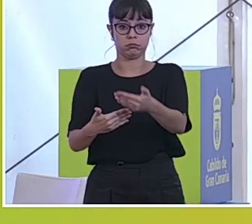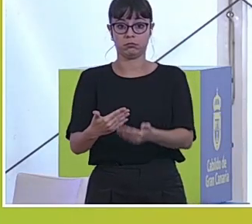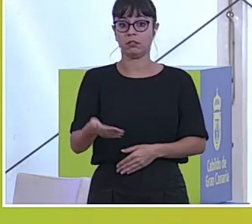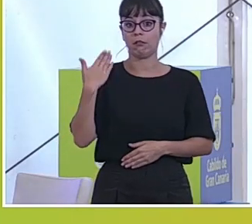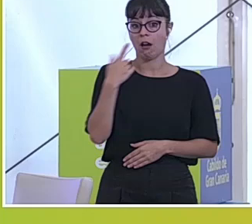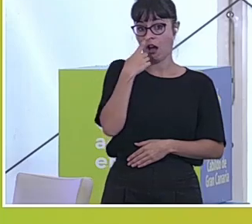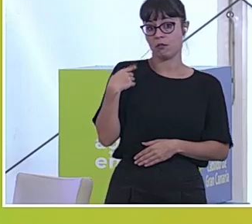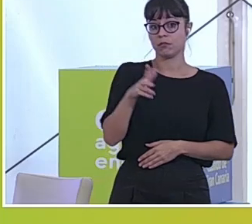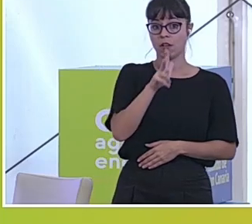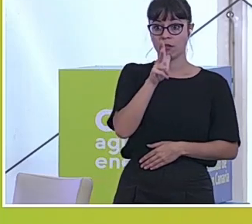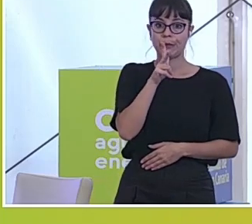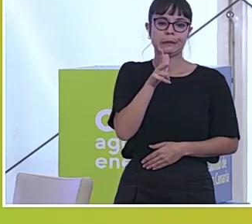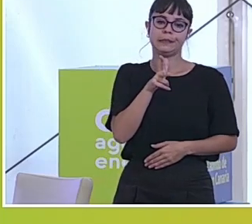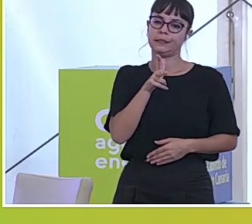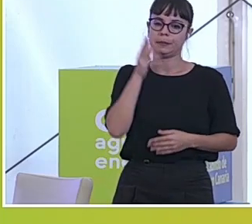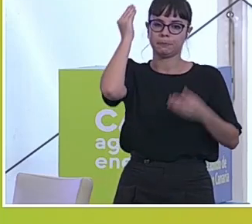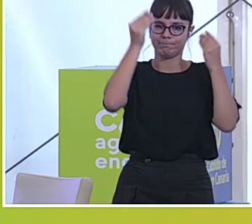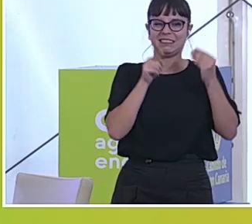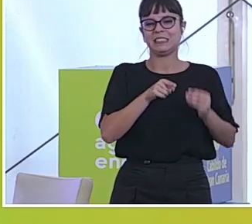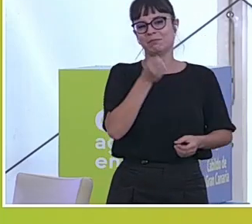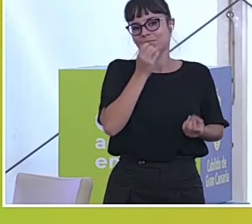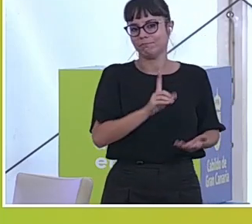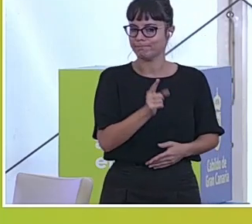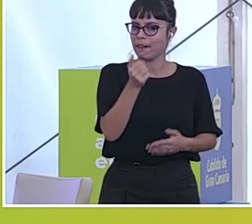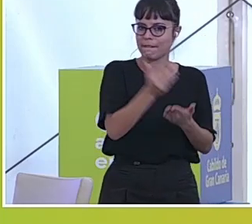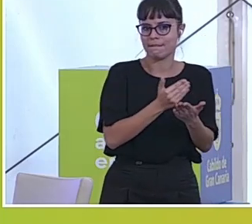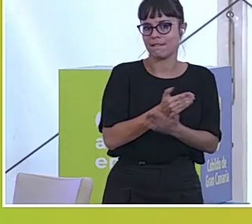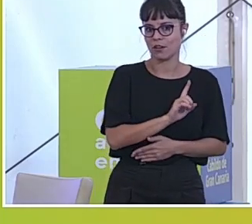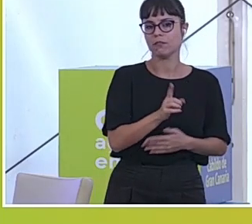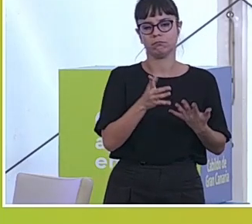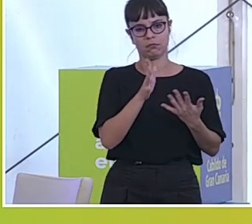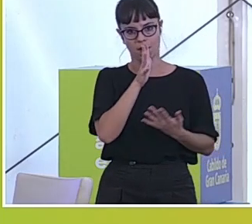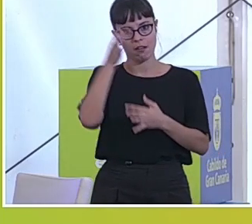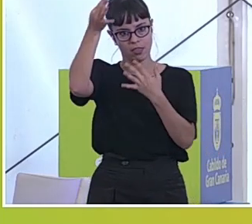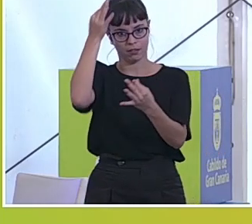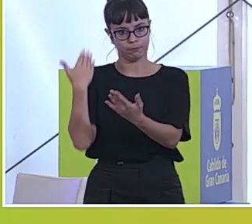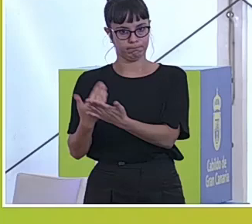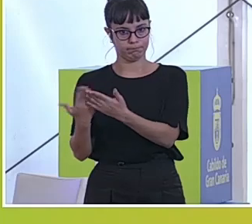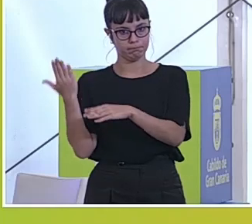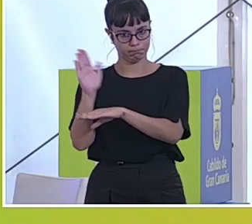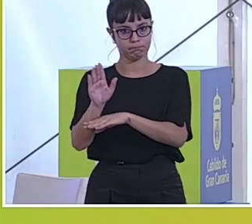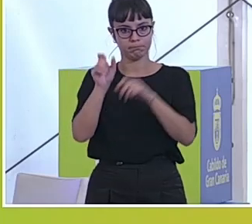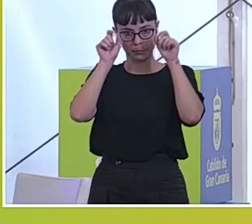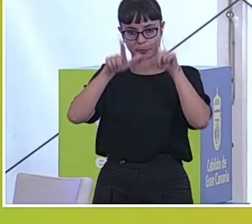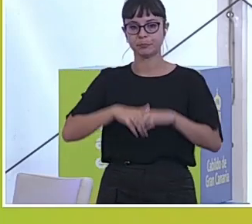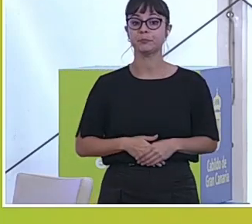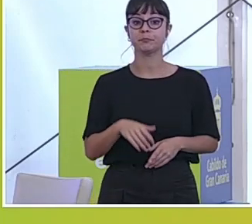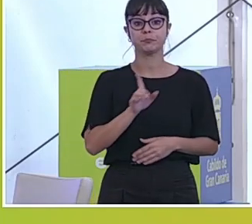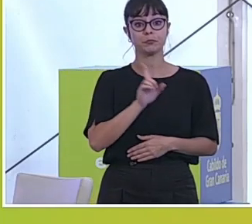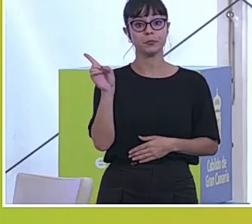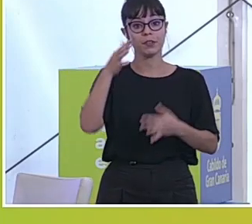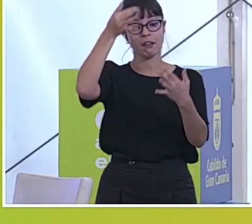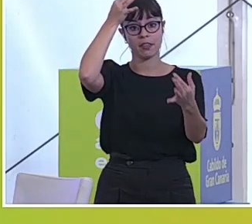año decíamos que no era rentable, ahora veremos las cifras a ver si no es rentable. ¿Vale? Estas serían las cifras de